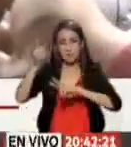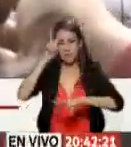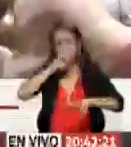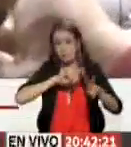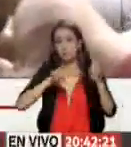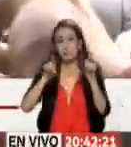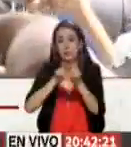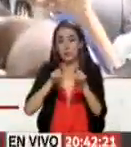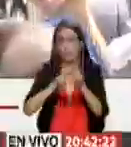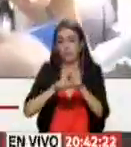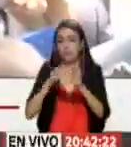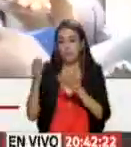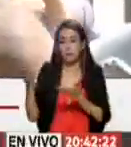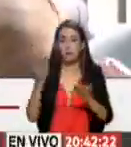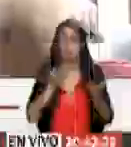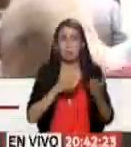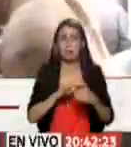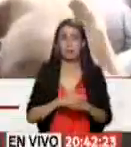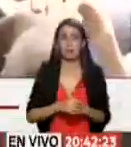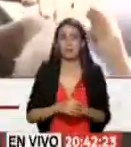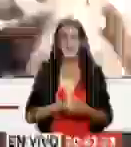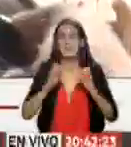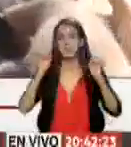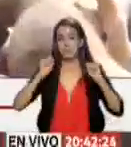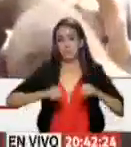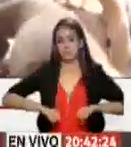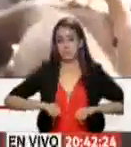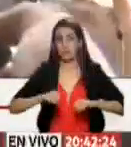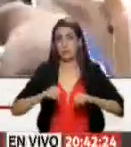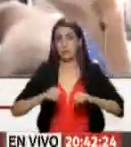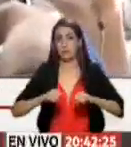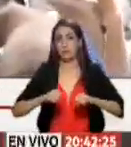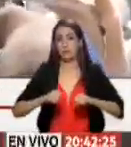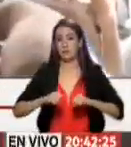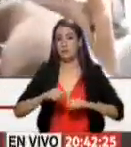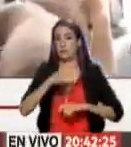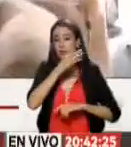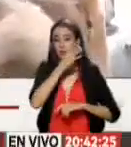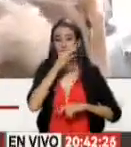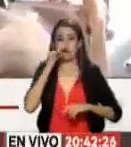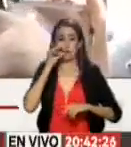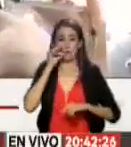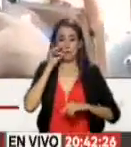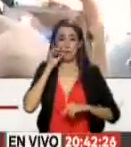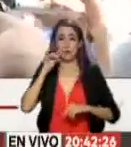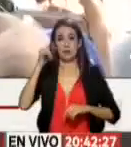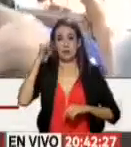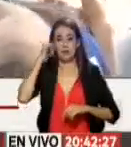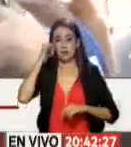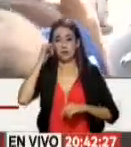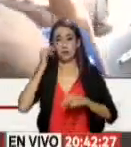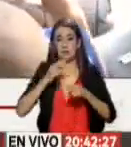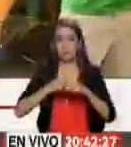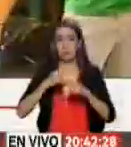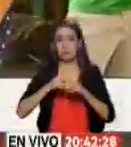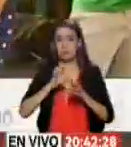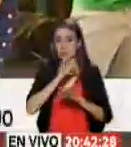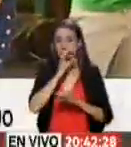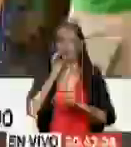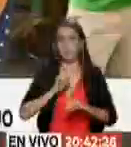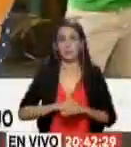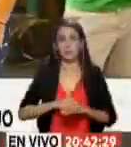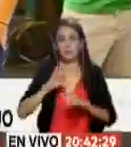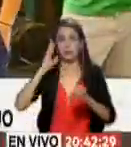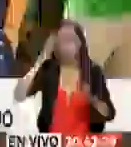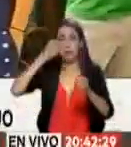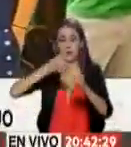manera, vale recalcar la oportunidad que pueden realizarlo de manera confidencial preservando su nombre restringido. Con el fin